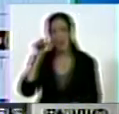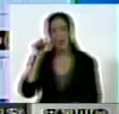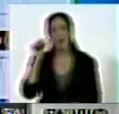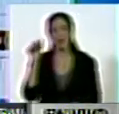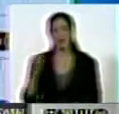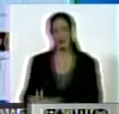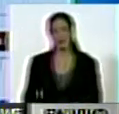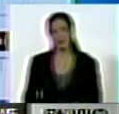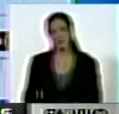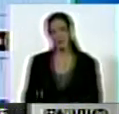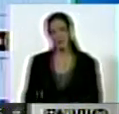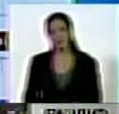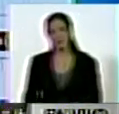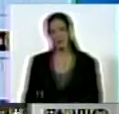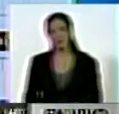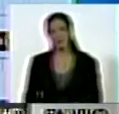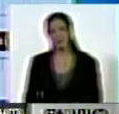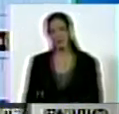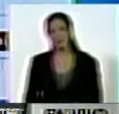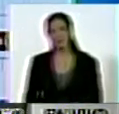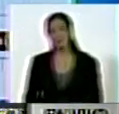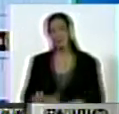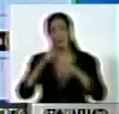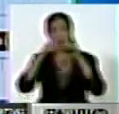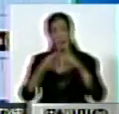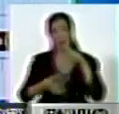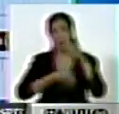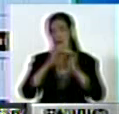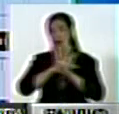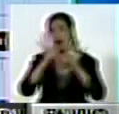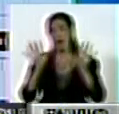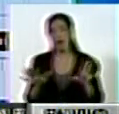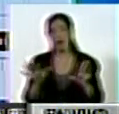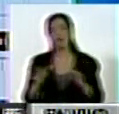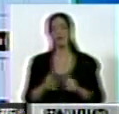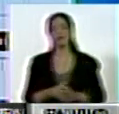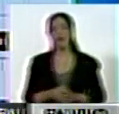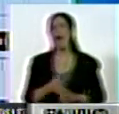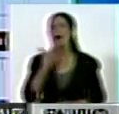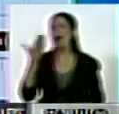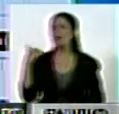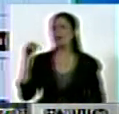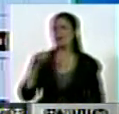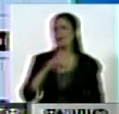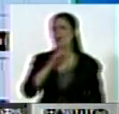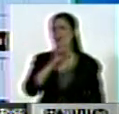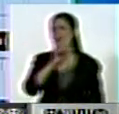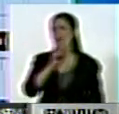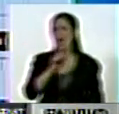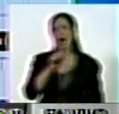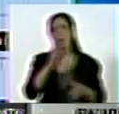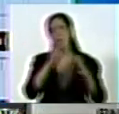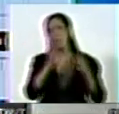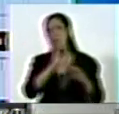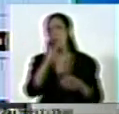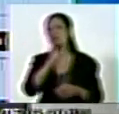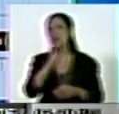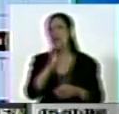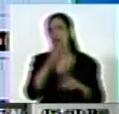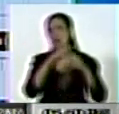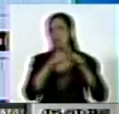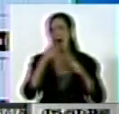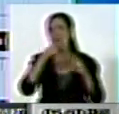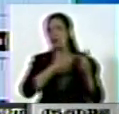drogas ilícitas. Y los números son muy claros. Cuando estaba la DEA en Venezuela, el promedio de incautación